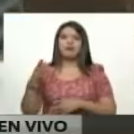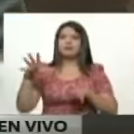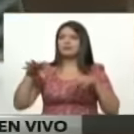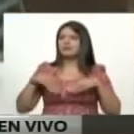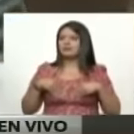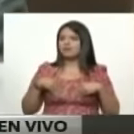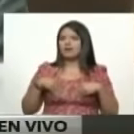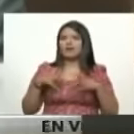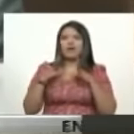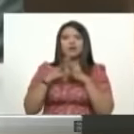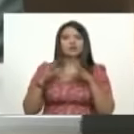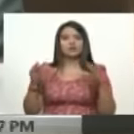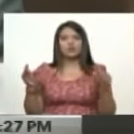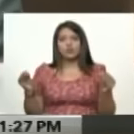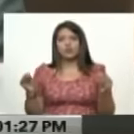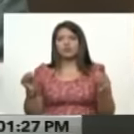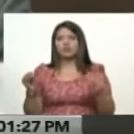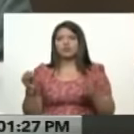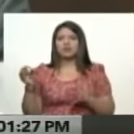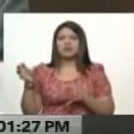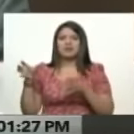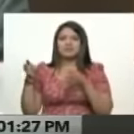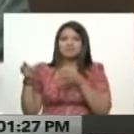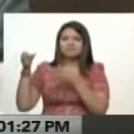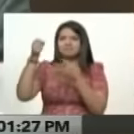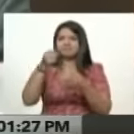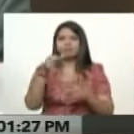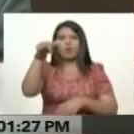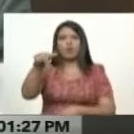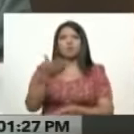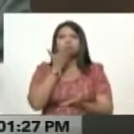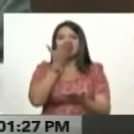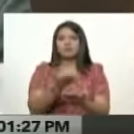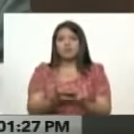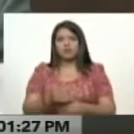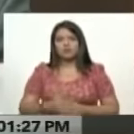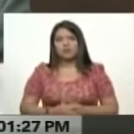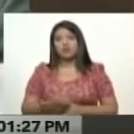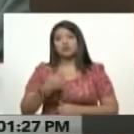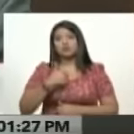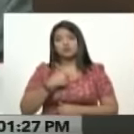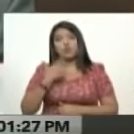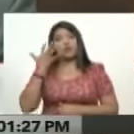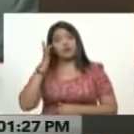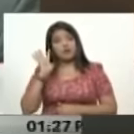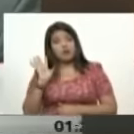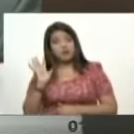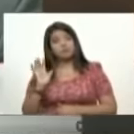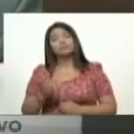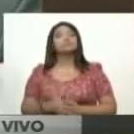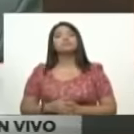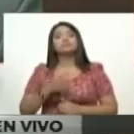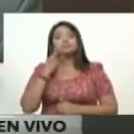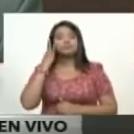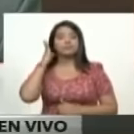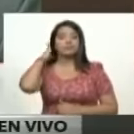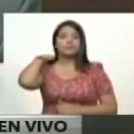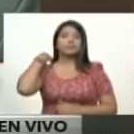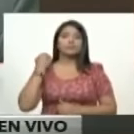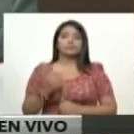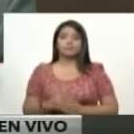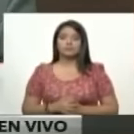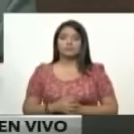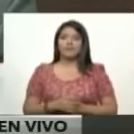entre ellos pues el paquetazo presentado hoy aquí. Yo soy de los que creo que lamentablemente